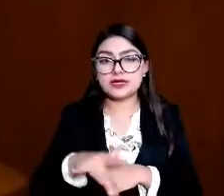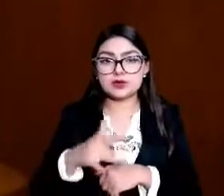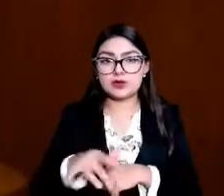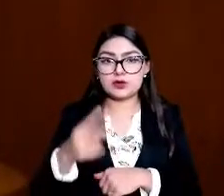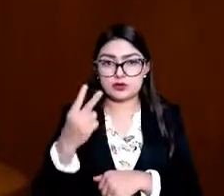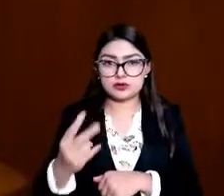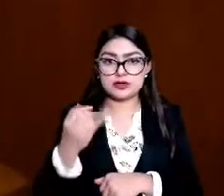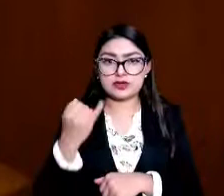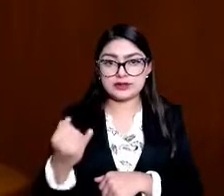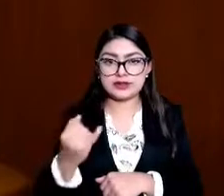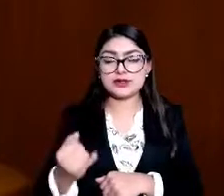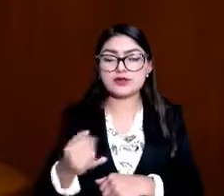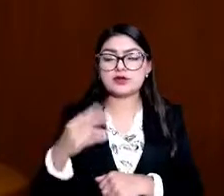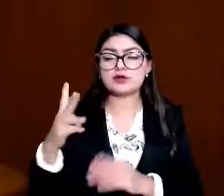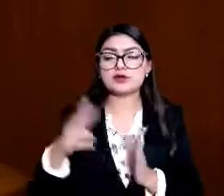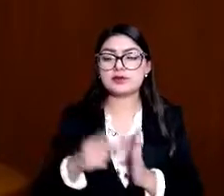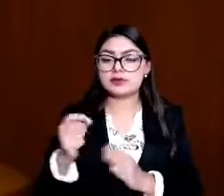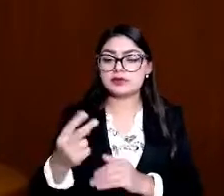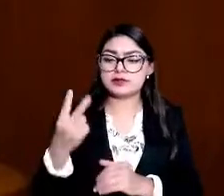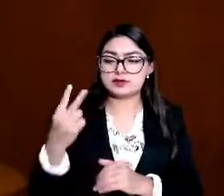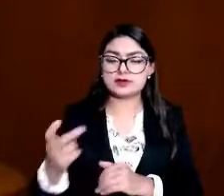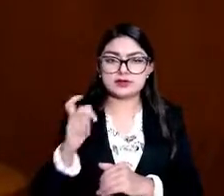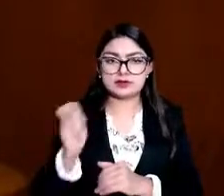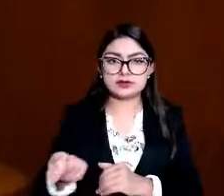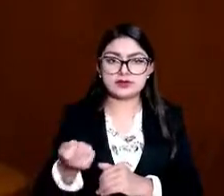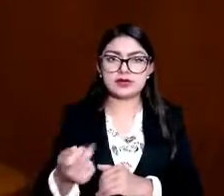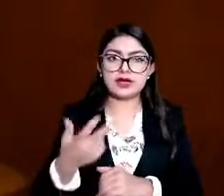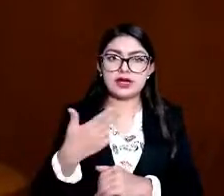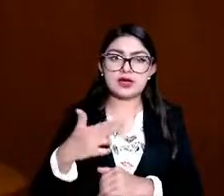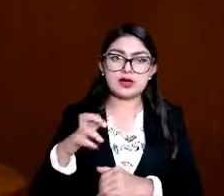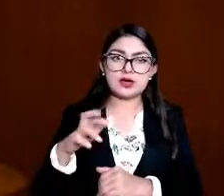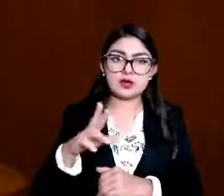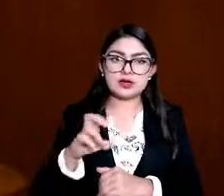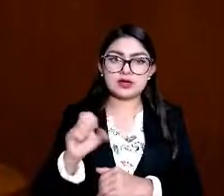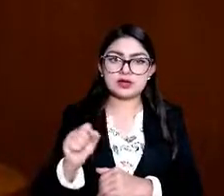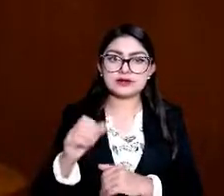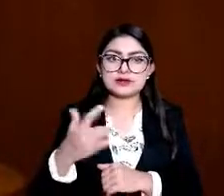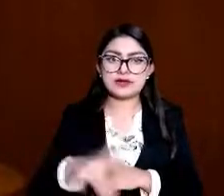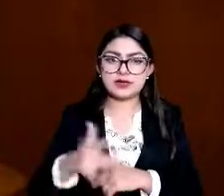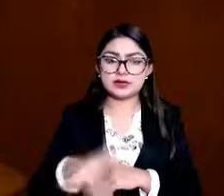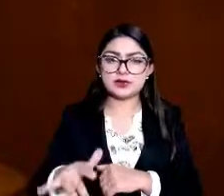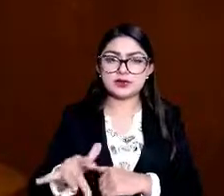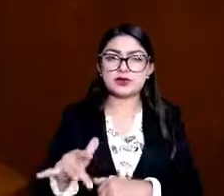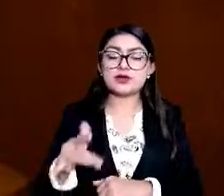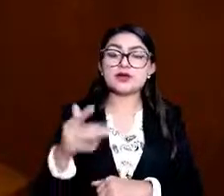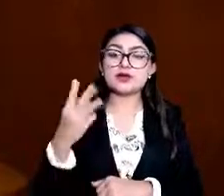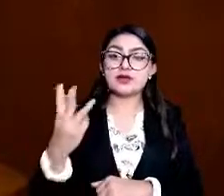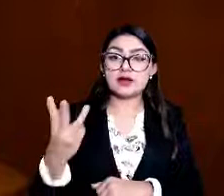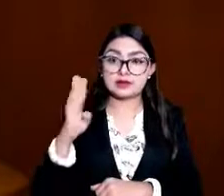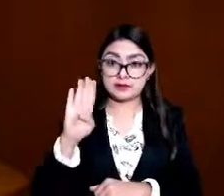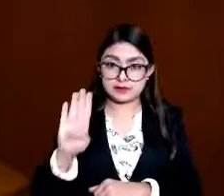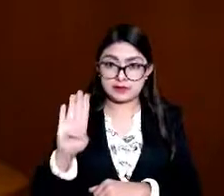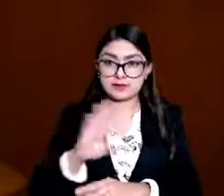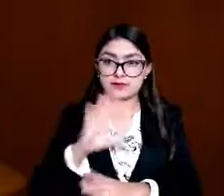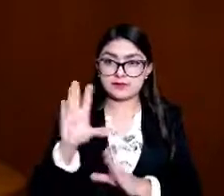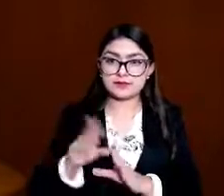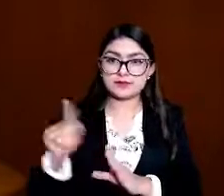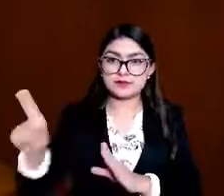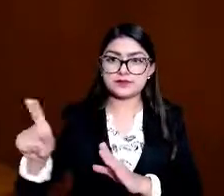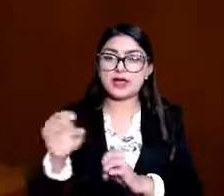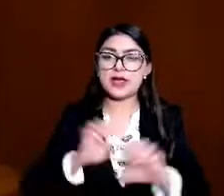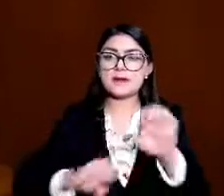457 viviendas Héroes Chalco 3B, todas construidas por la empresa Desarrollo Inmobiliario Sadasi